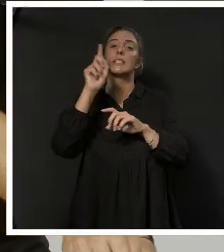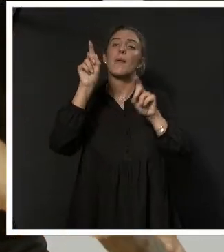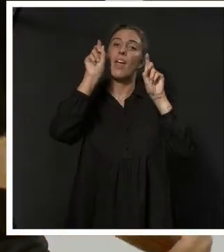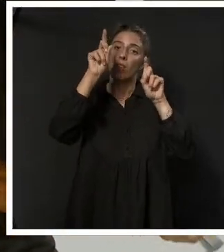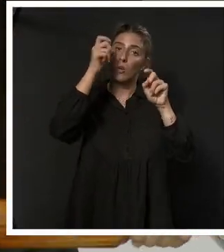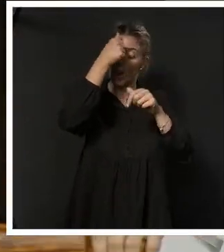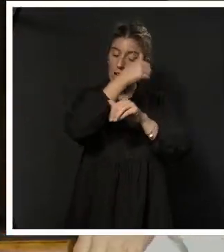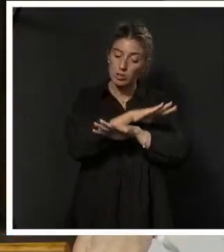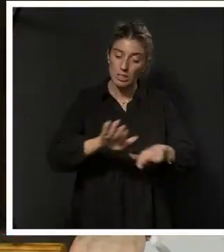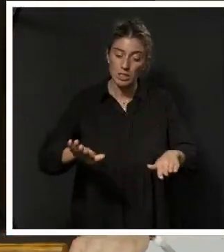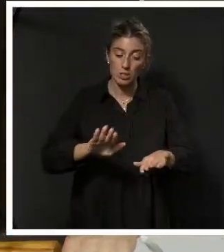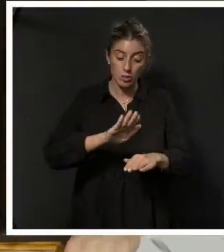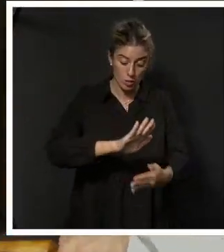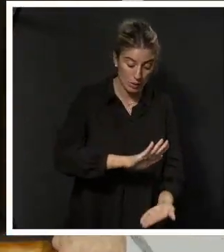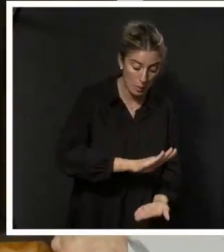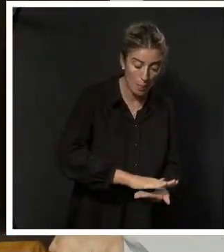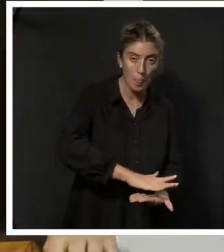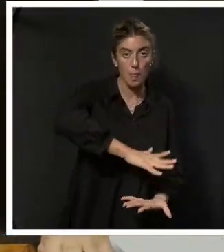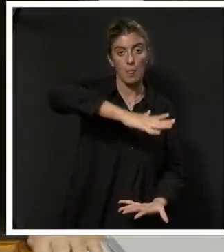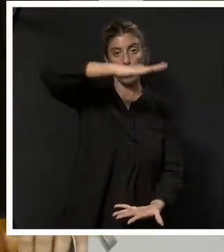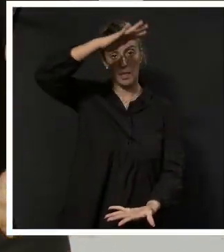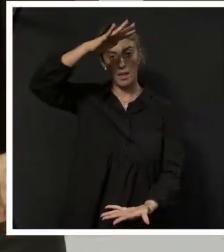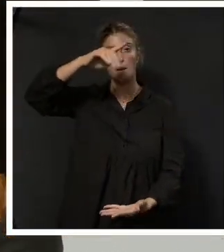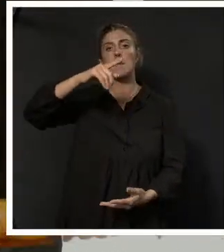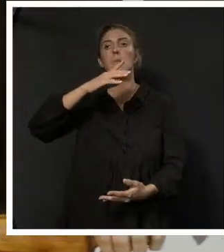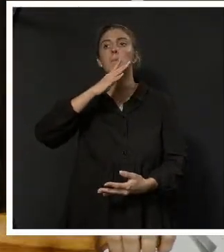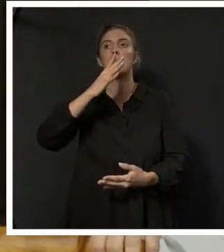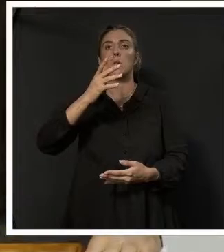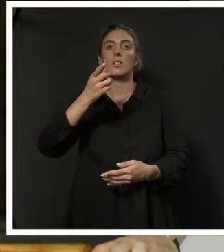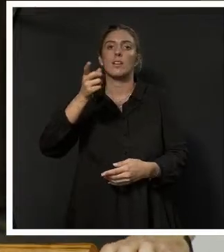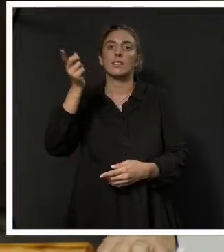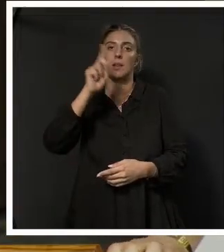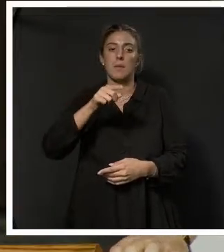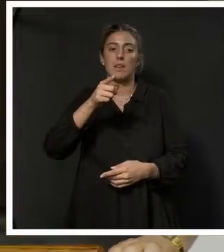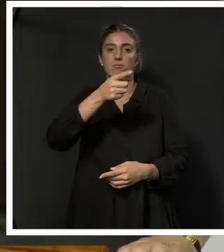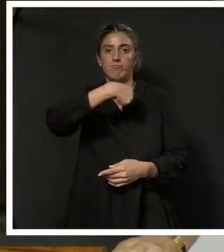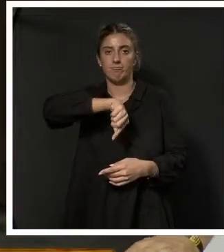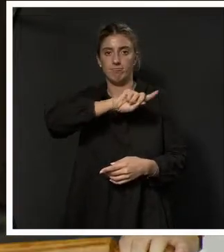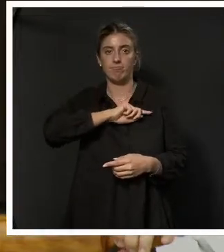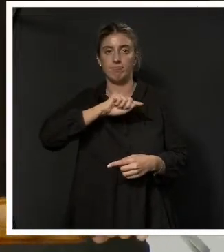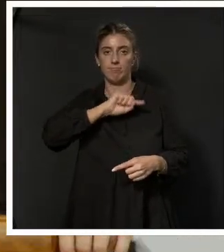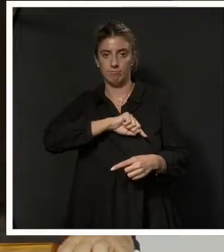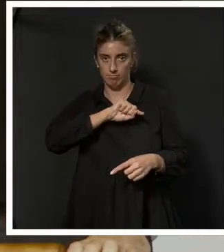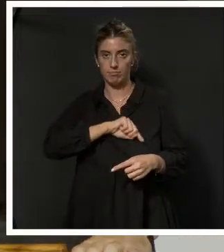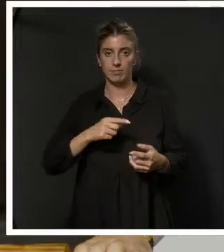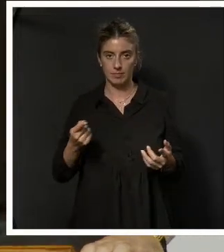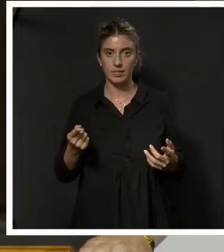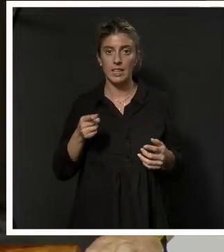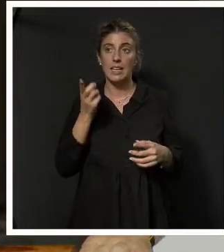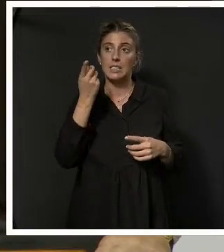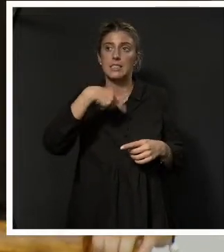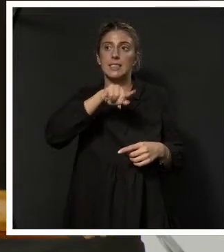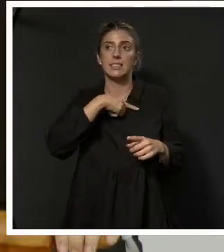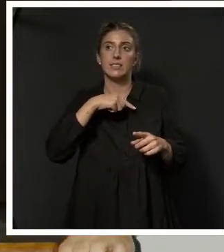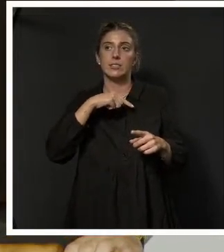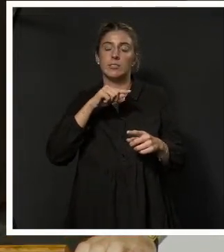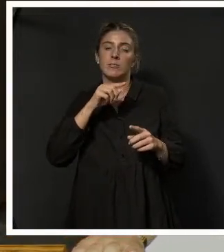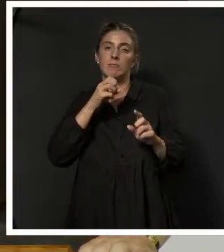que educarlos negros desde pequeños porque no se nos vaya un poco tarde pero bueno tenemos una misión importante